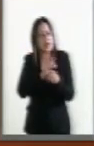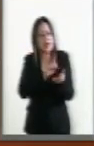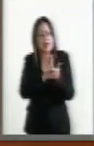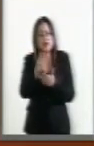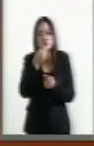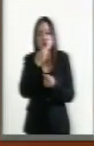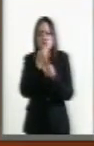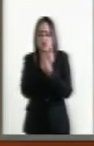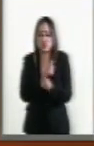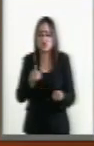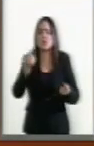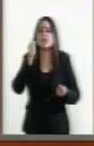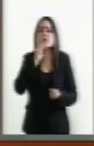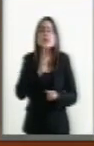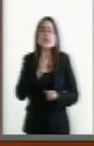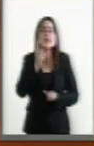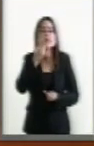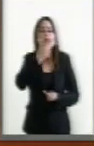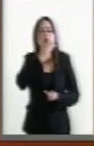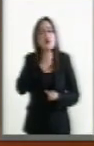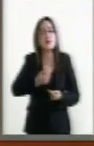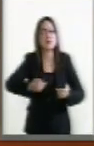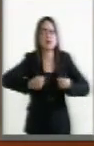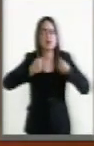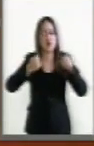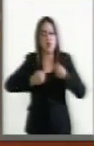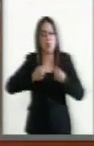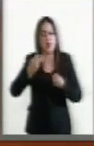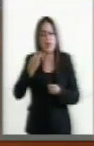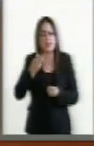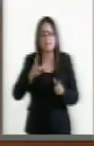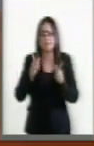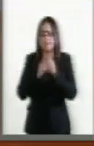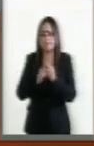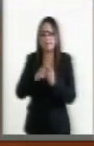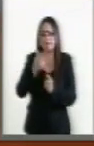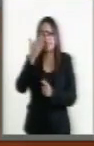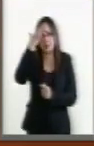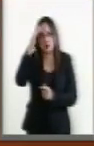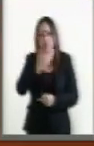derechos de niñas, niños y adolescentes. Es cuanto, señora Presidenta.